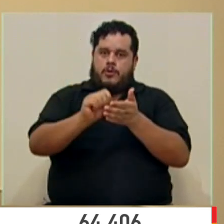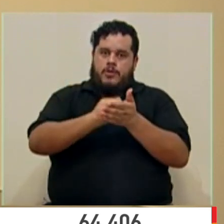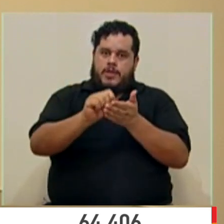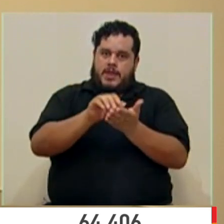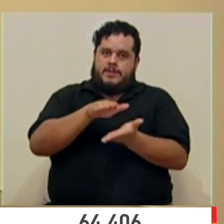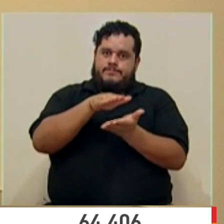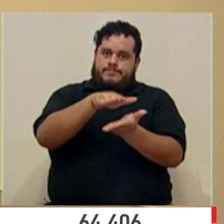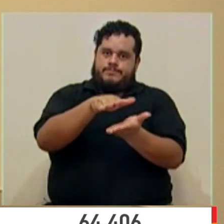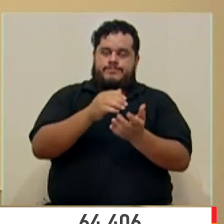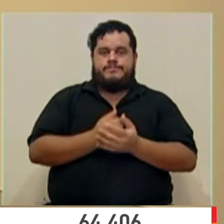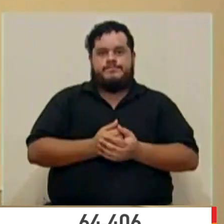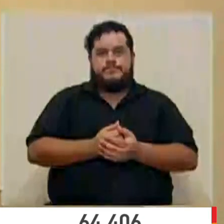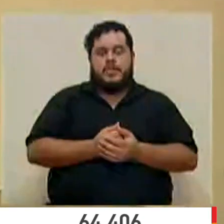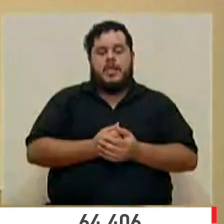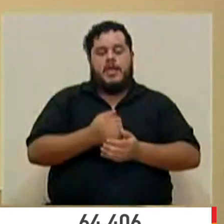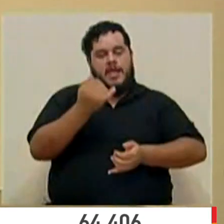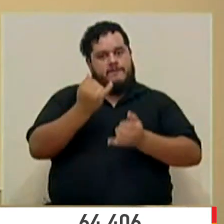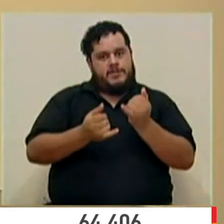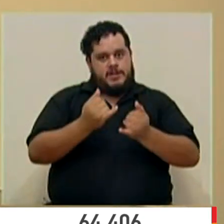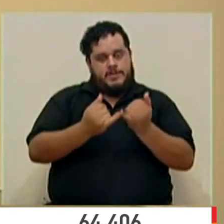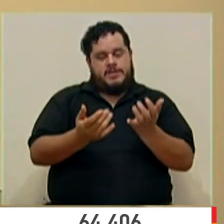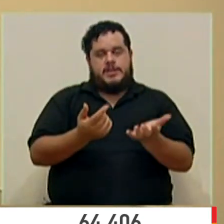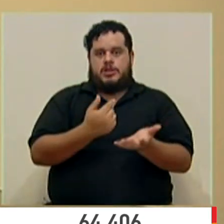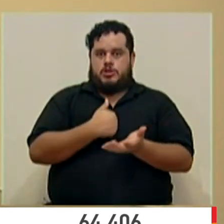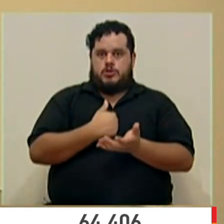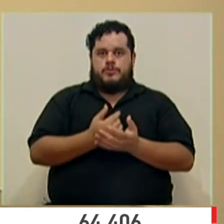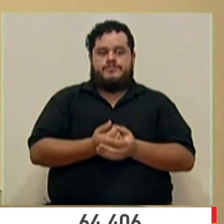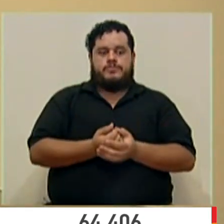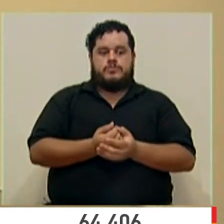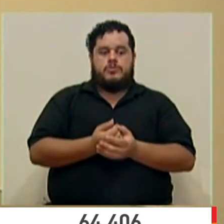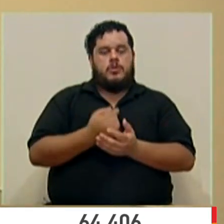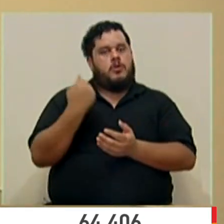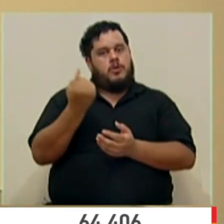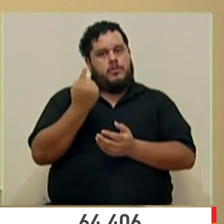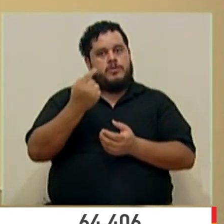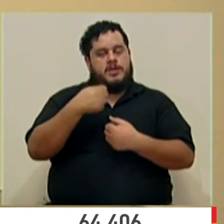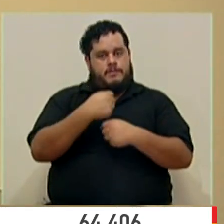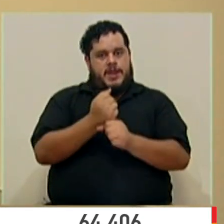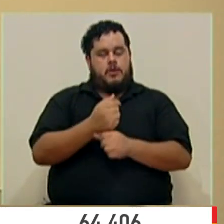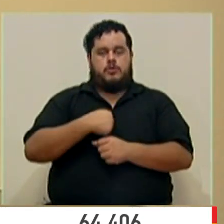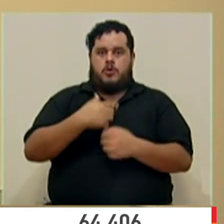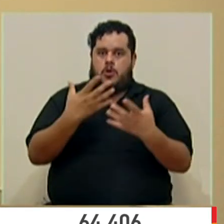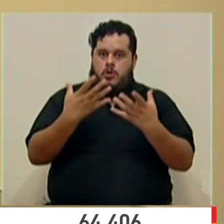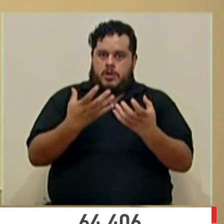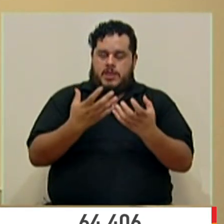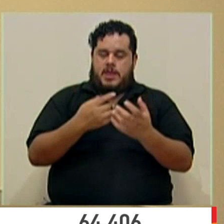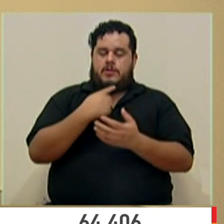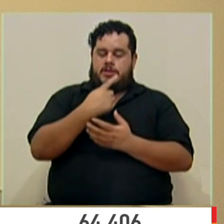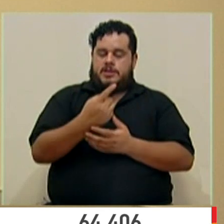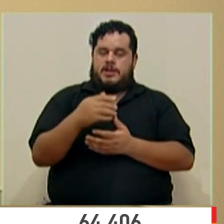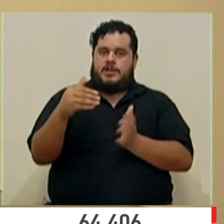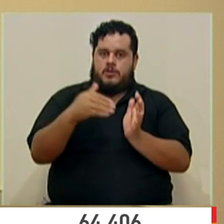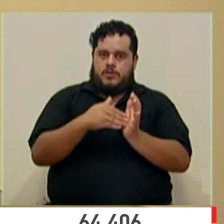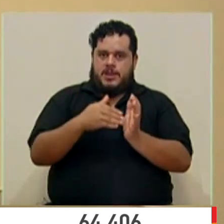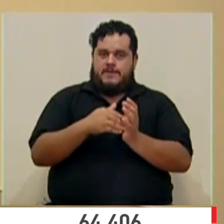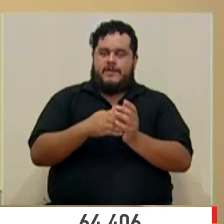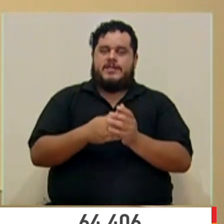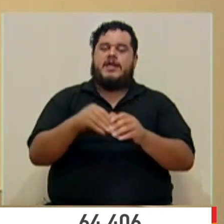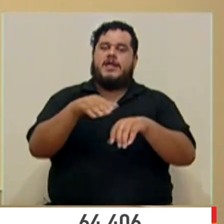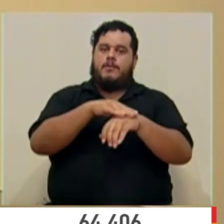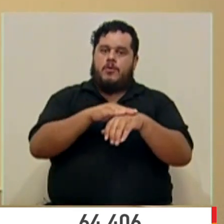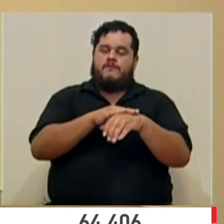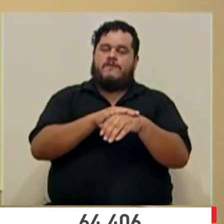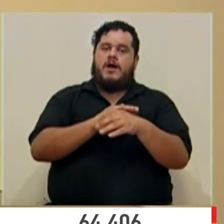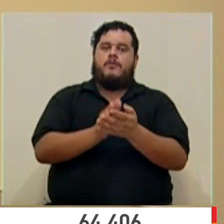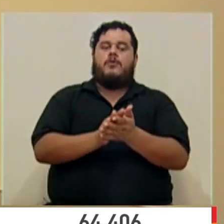los avances. Finalmente, yo, como suelo hacerlo, quiero reiterar el llamado a la prevención.